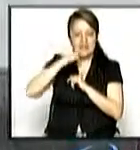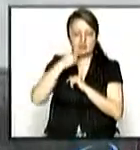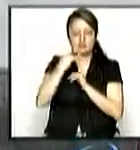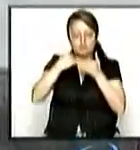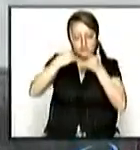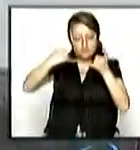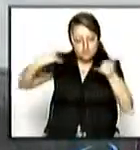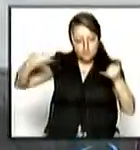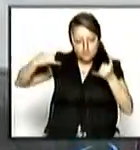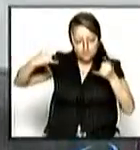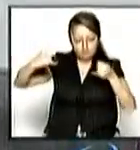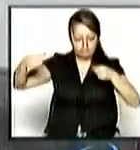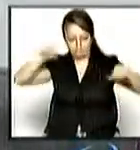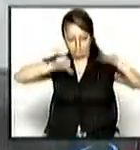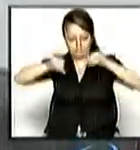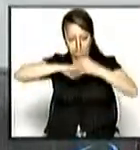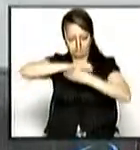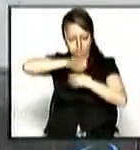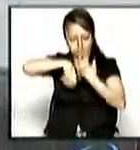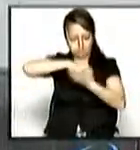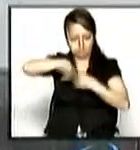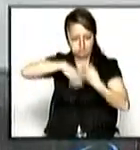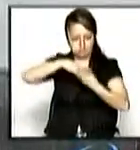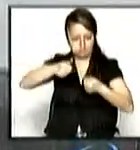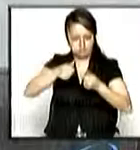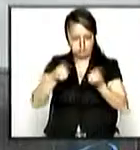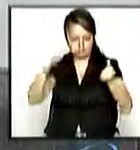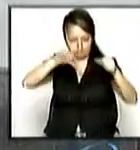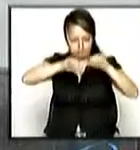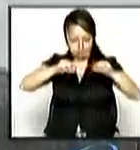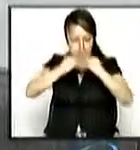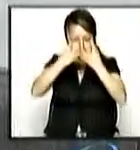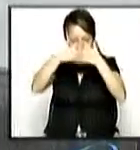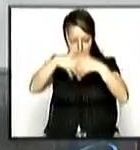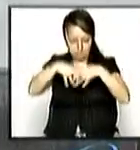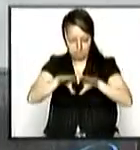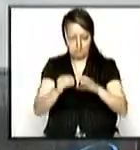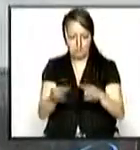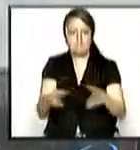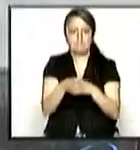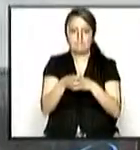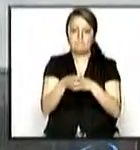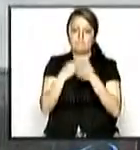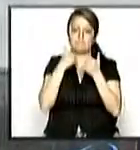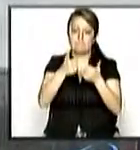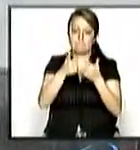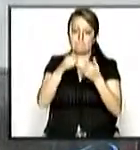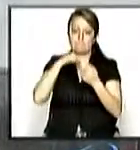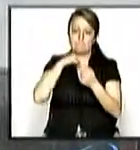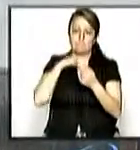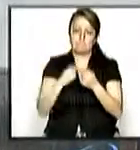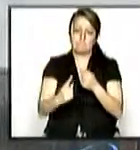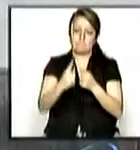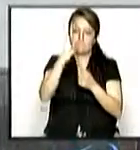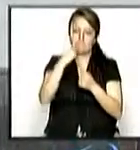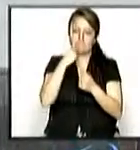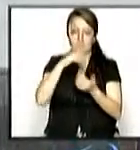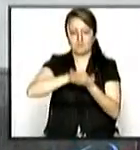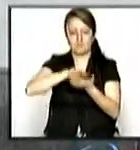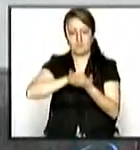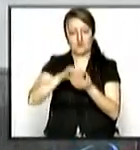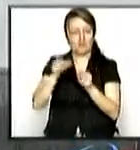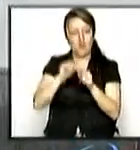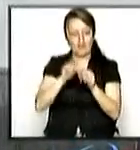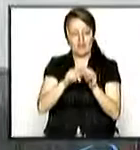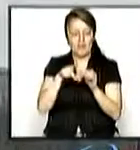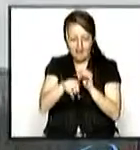eso nos da esa flexibilidad, está libre de dos componentes, solo tiene un compuesto, entonces no hay una